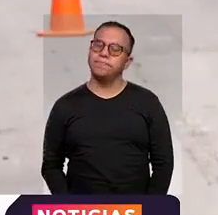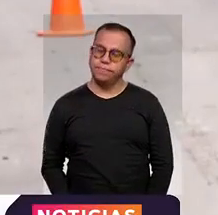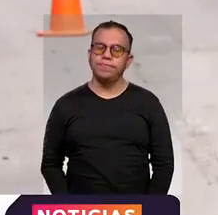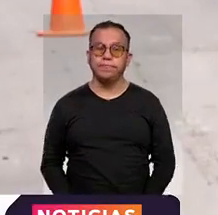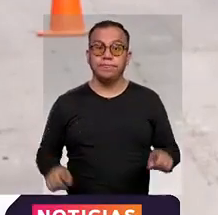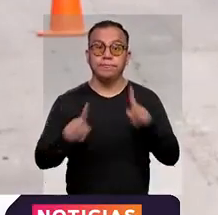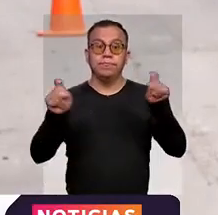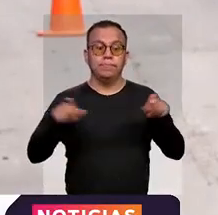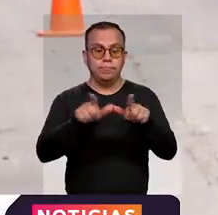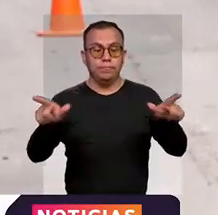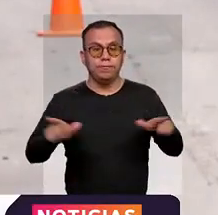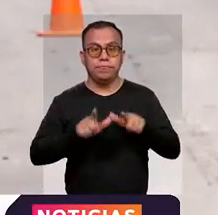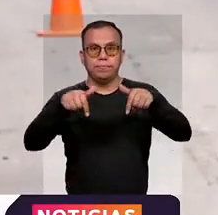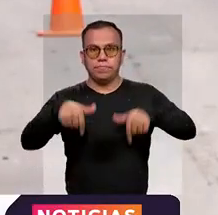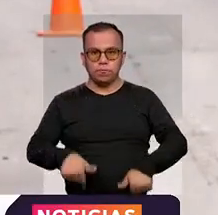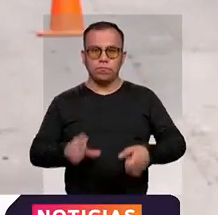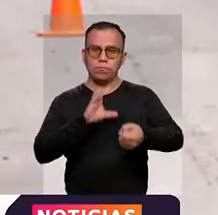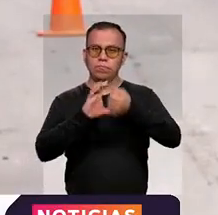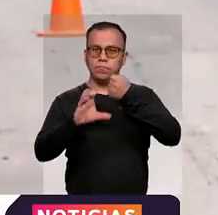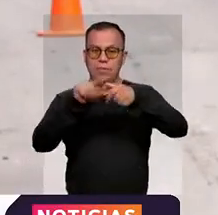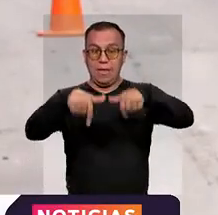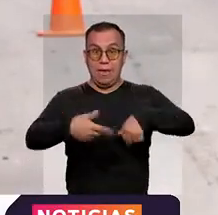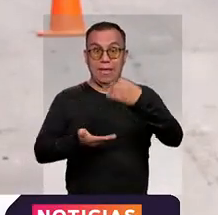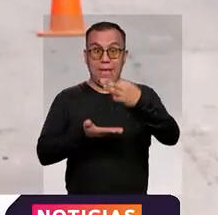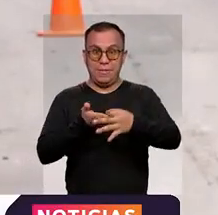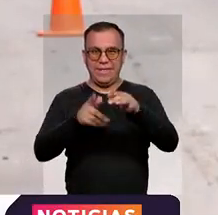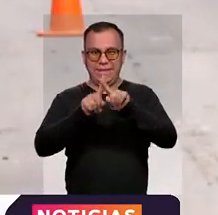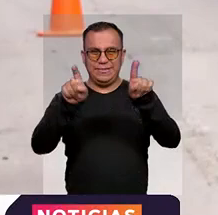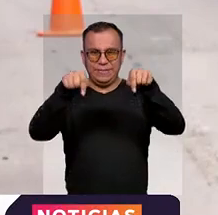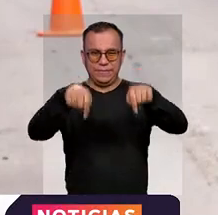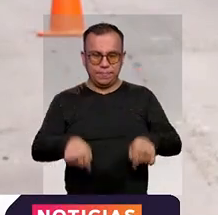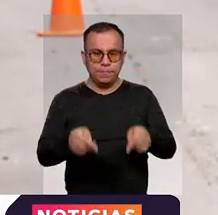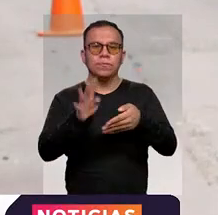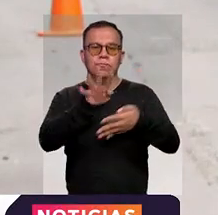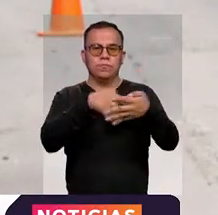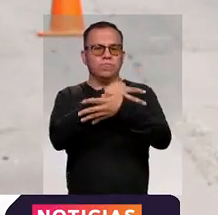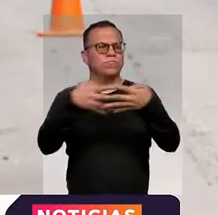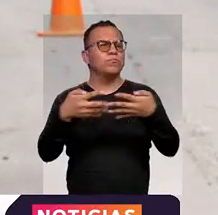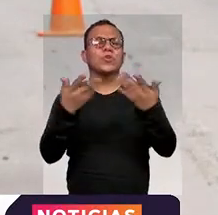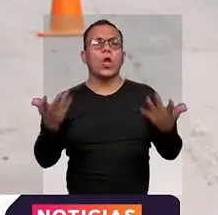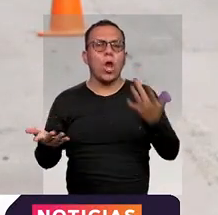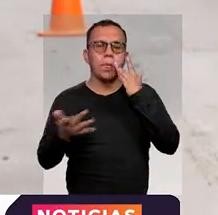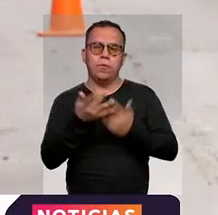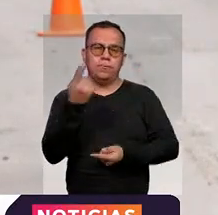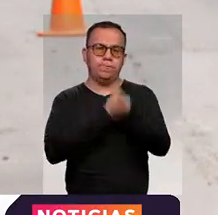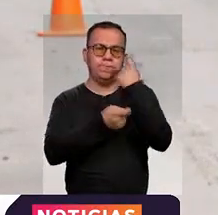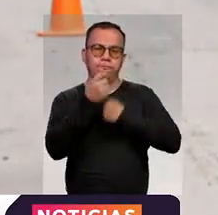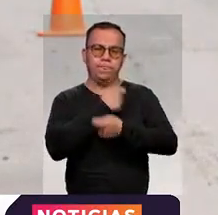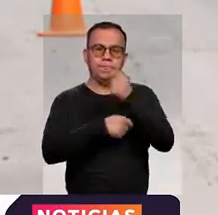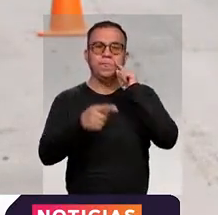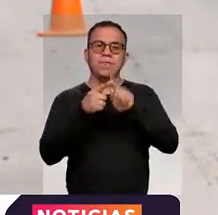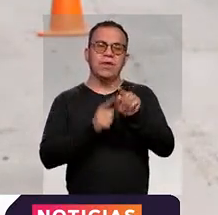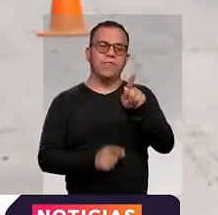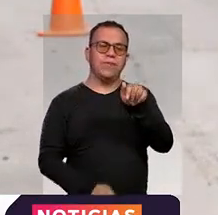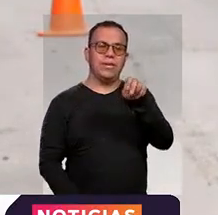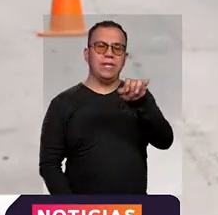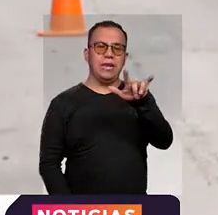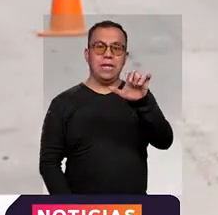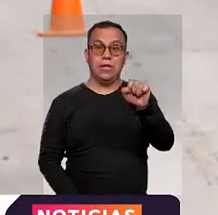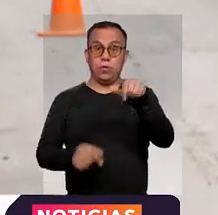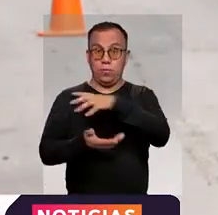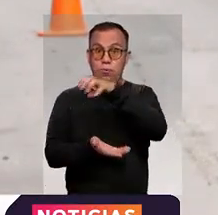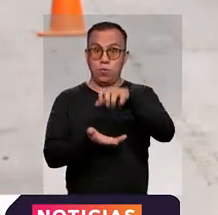Y otro sector muy importante para la capital que se pronunció sobre este pico y placa extendido fueron los comerciantes, específicamente Fenalco en su sede de Bogotá.